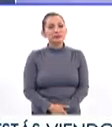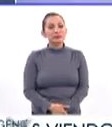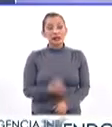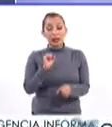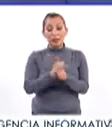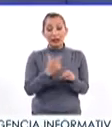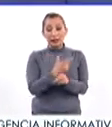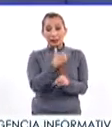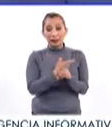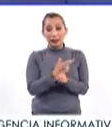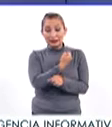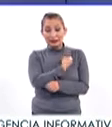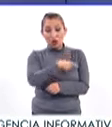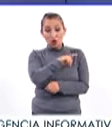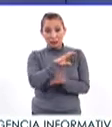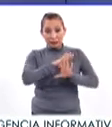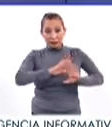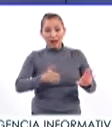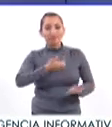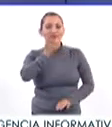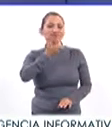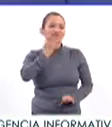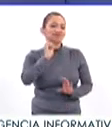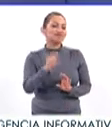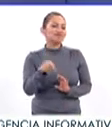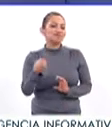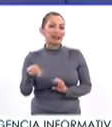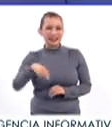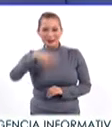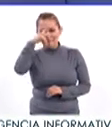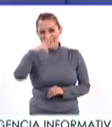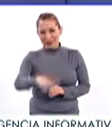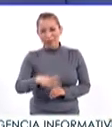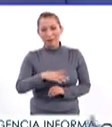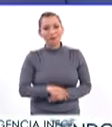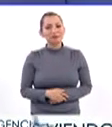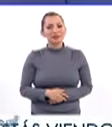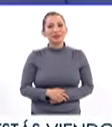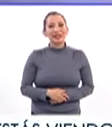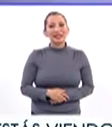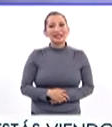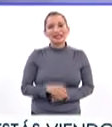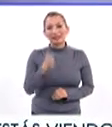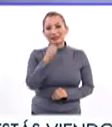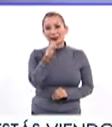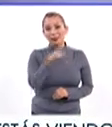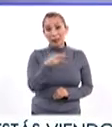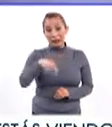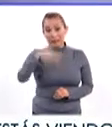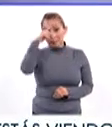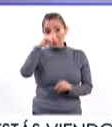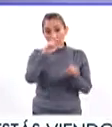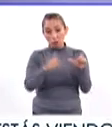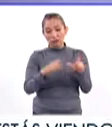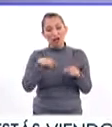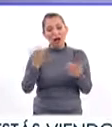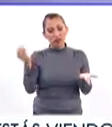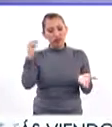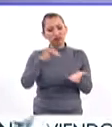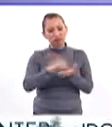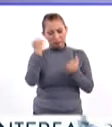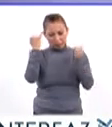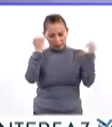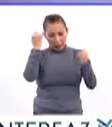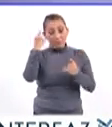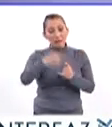Semana Nacional de Salud ya es una tradición en nuestro país y además pues en México se han implementado